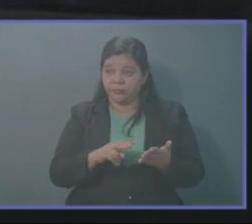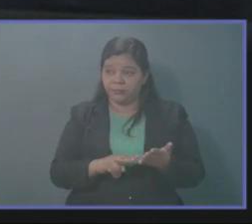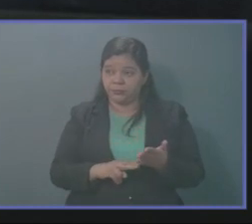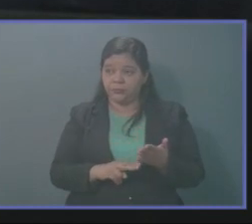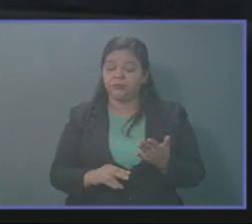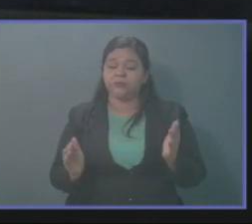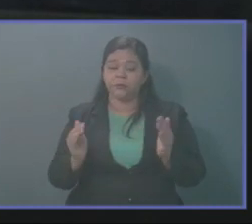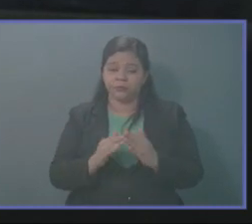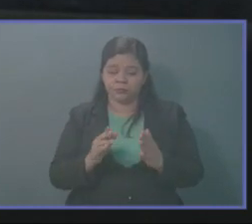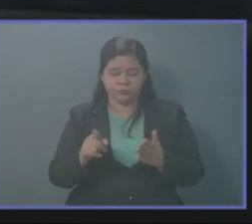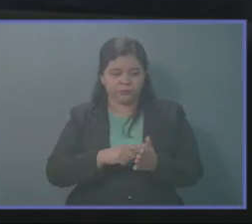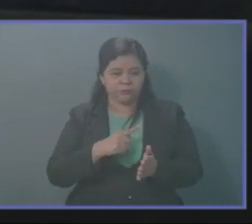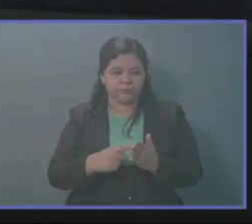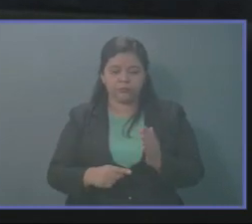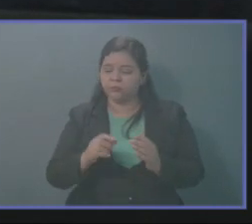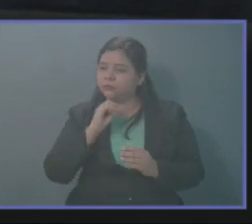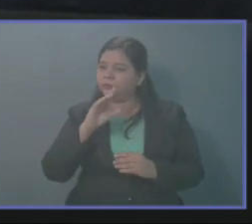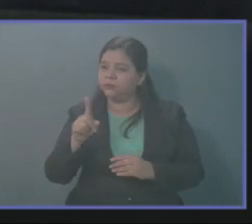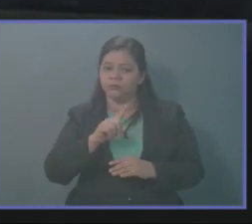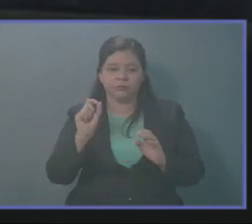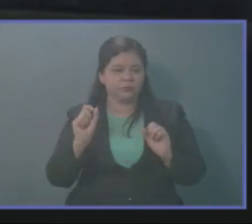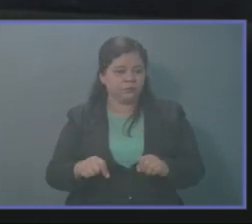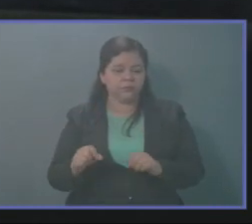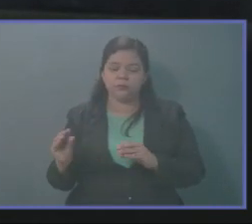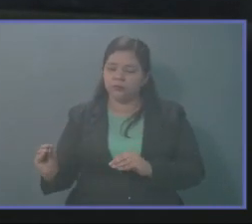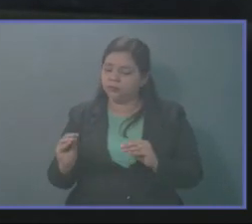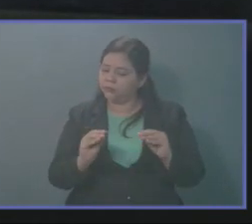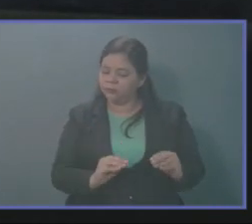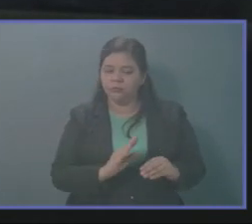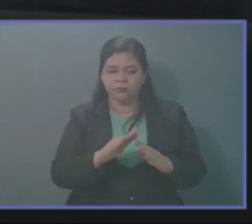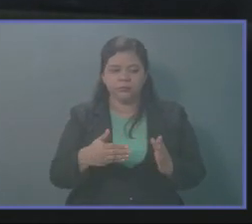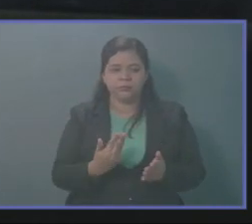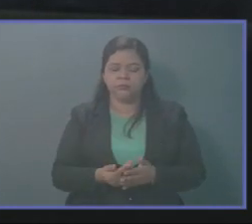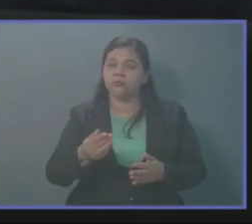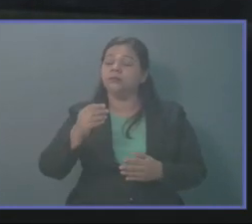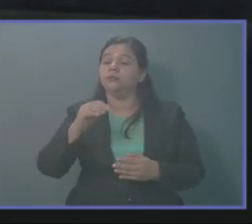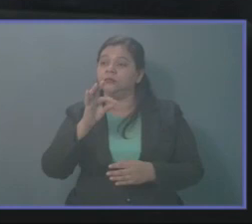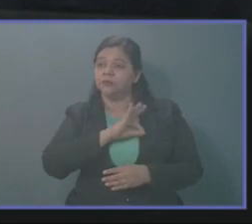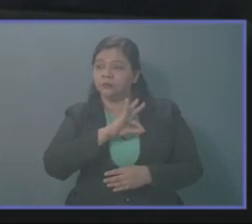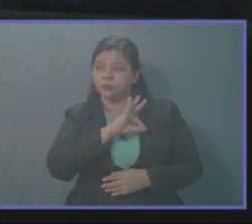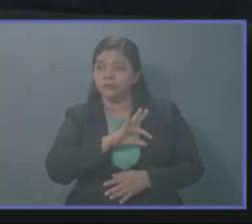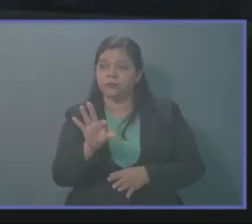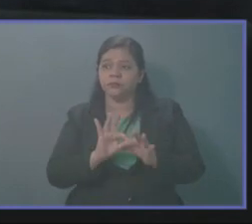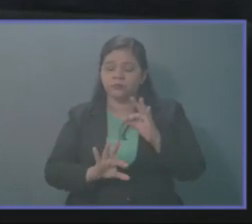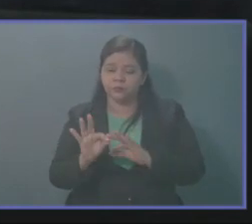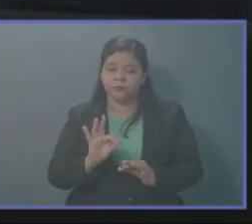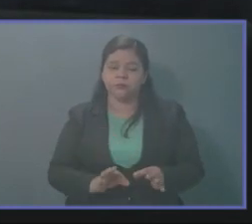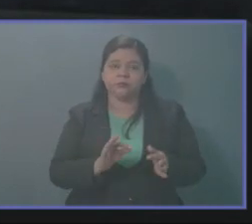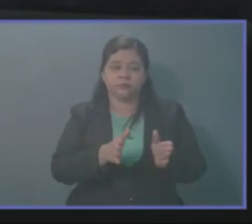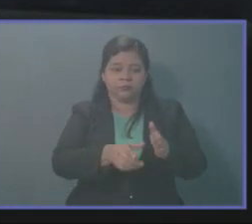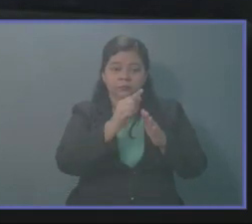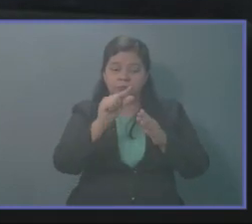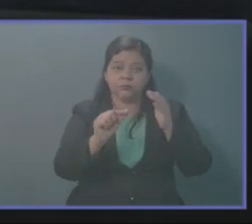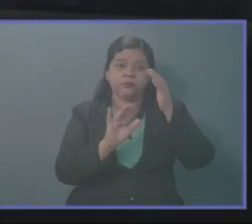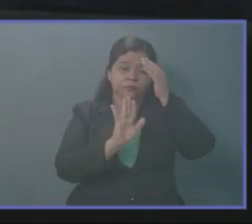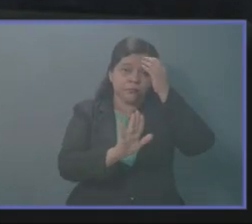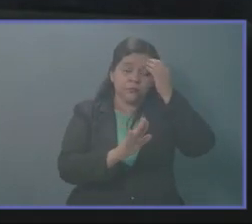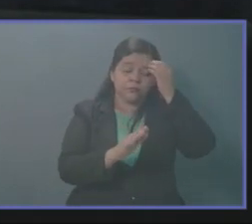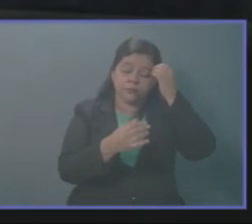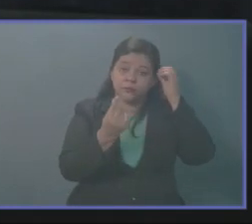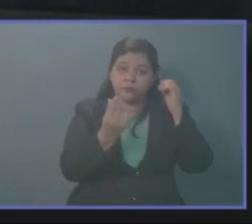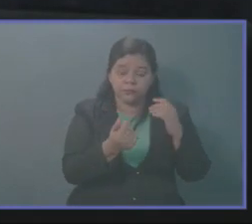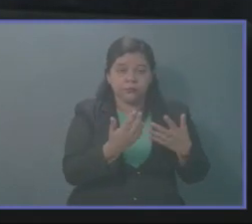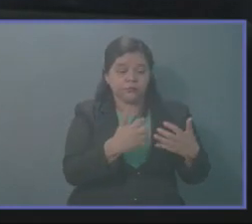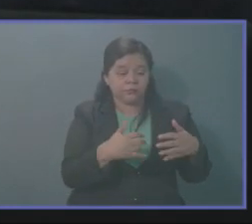se solicita eliminar, que no serán aplicables los beneficios conseguidos en el presente decreto a aquellos sujetos pasivos cuya actividad económica haya